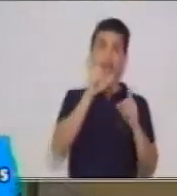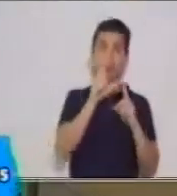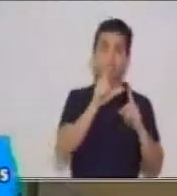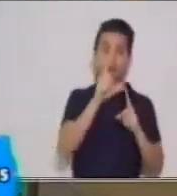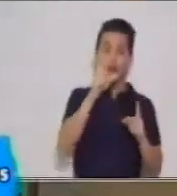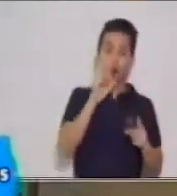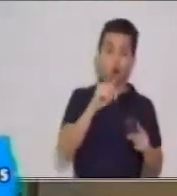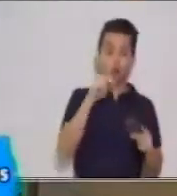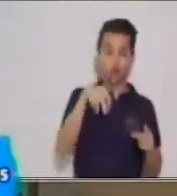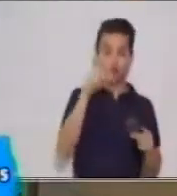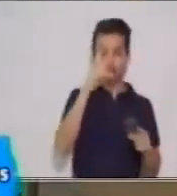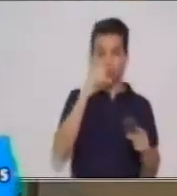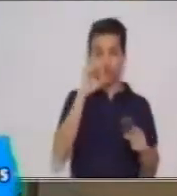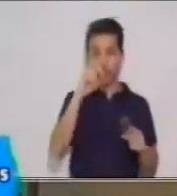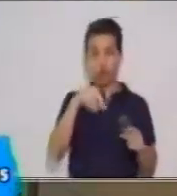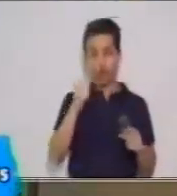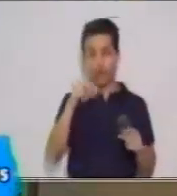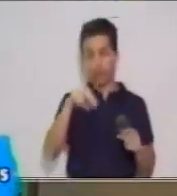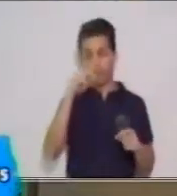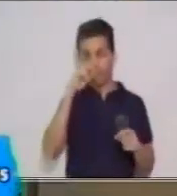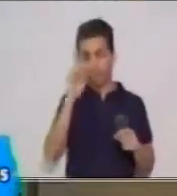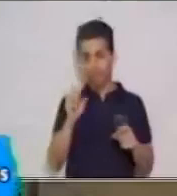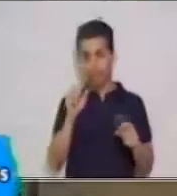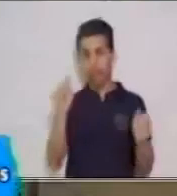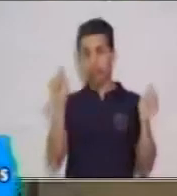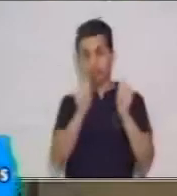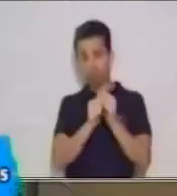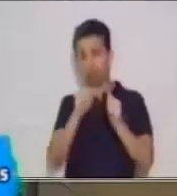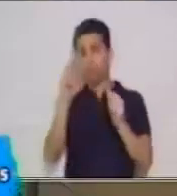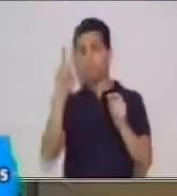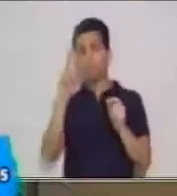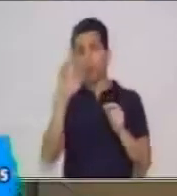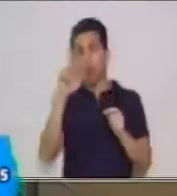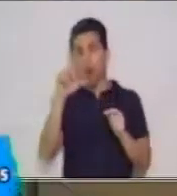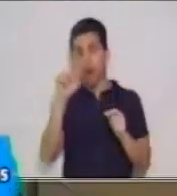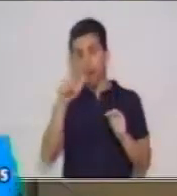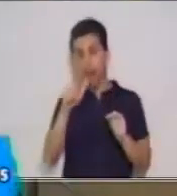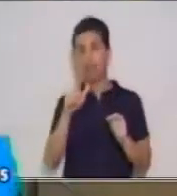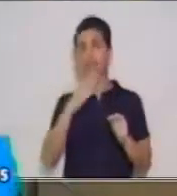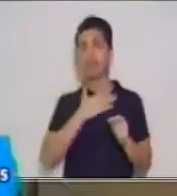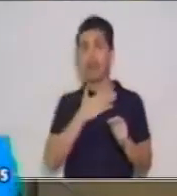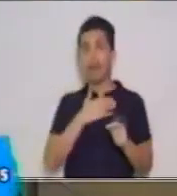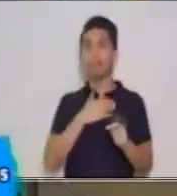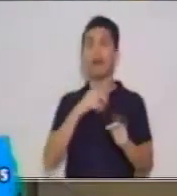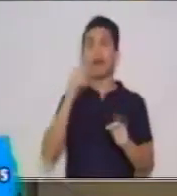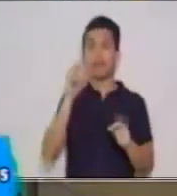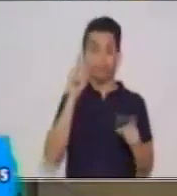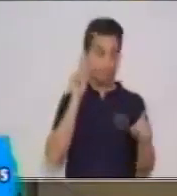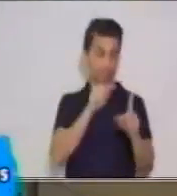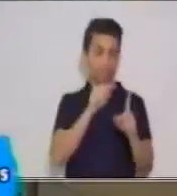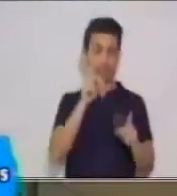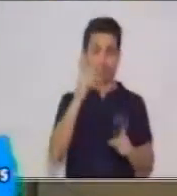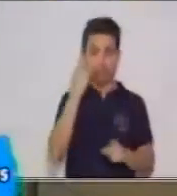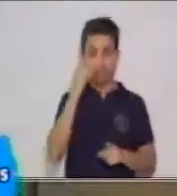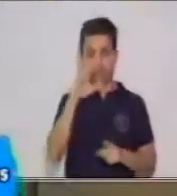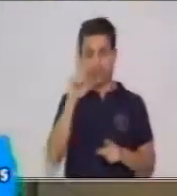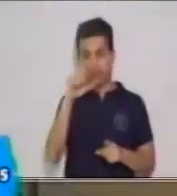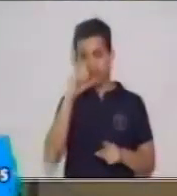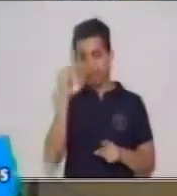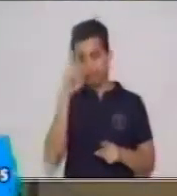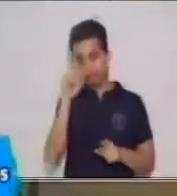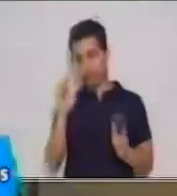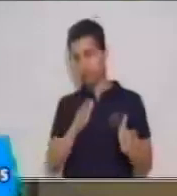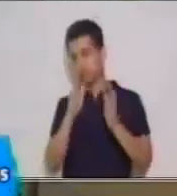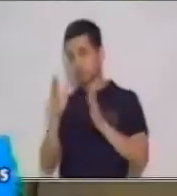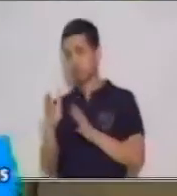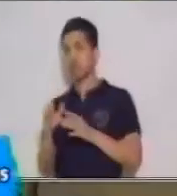directas. La que inicia con vocal y le acompaña una consonante son indirectas o